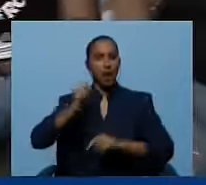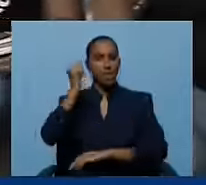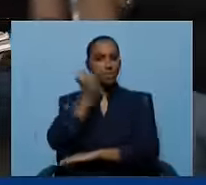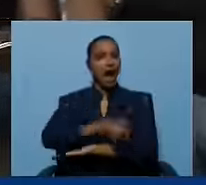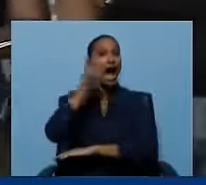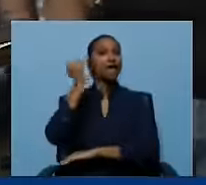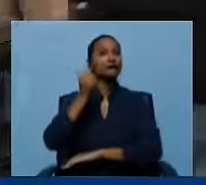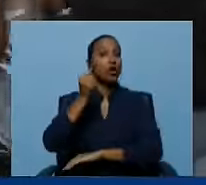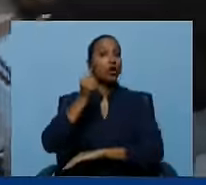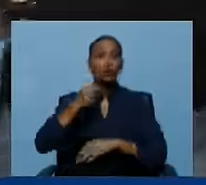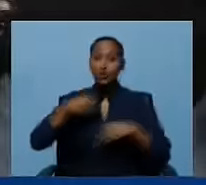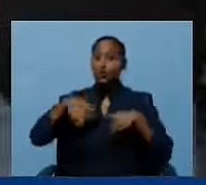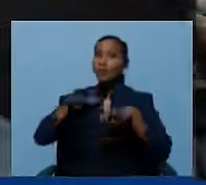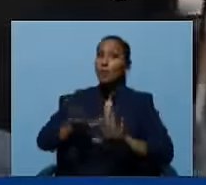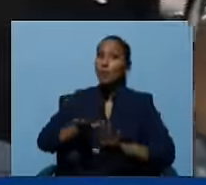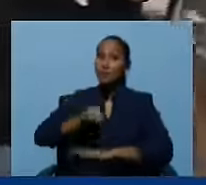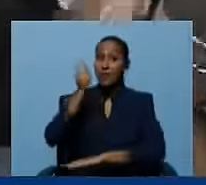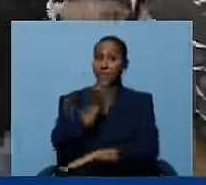¿Suspendemos el mazo?